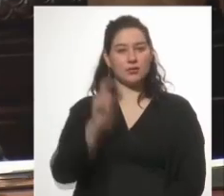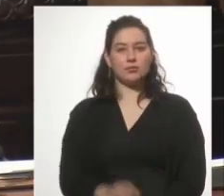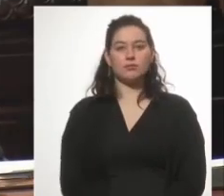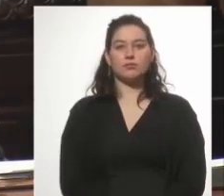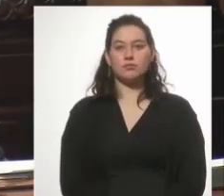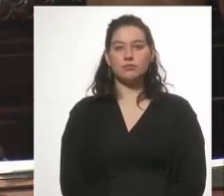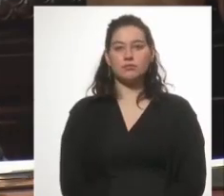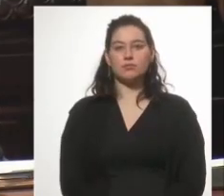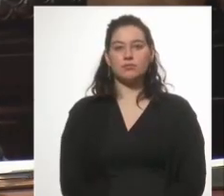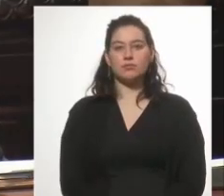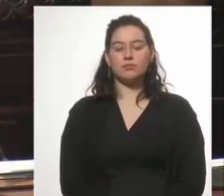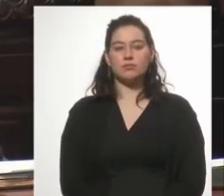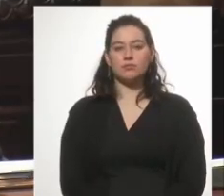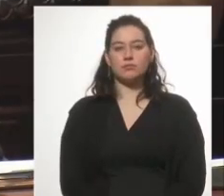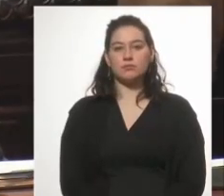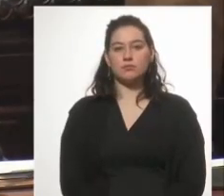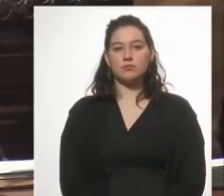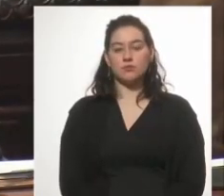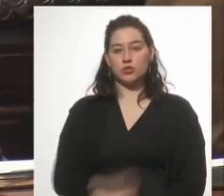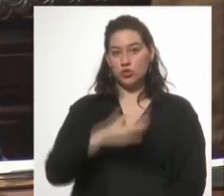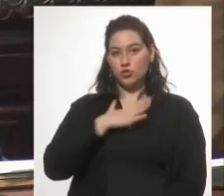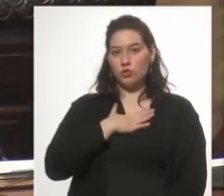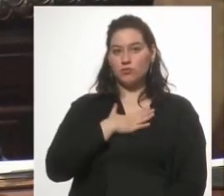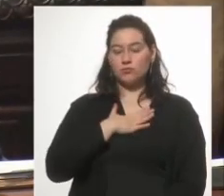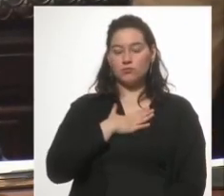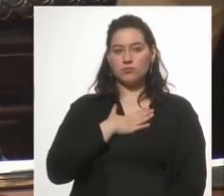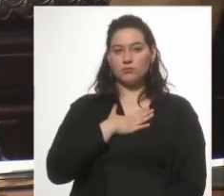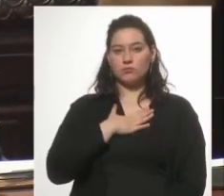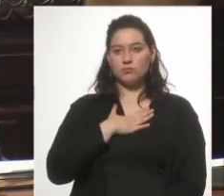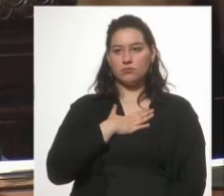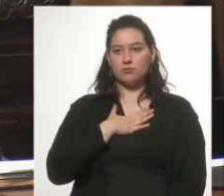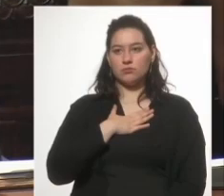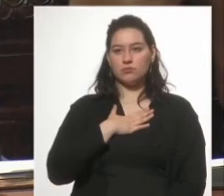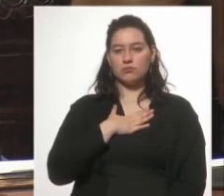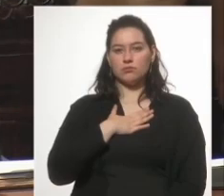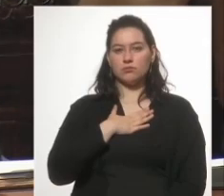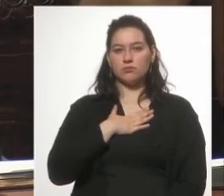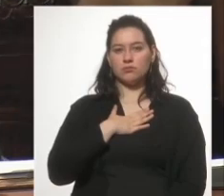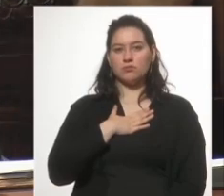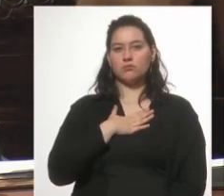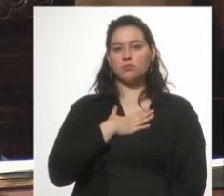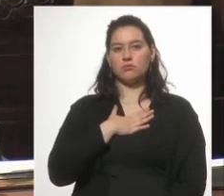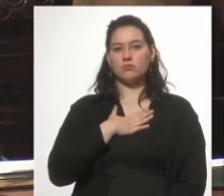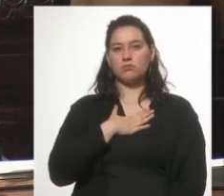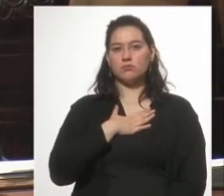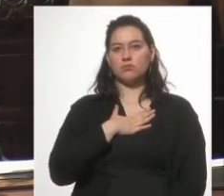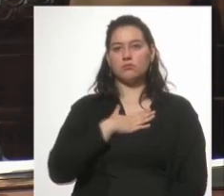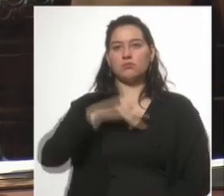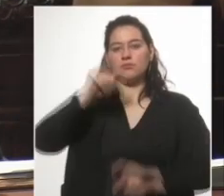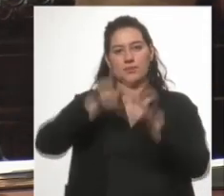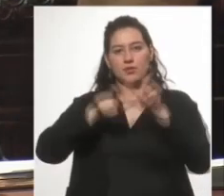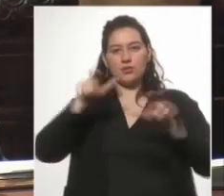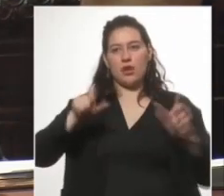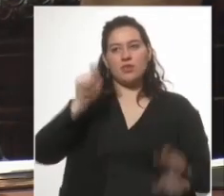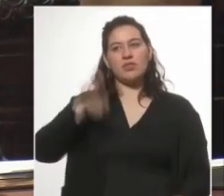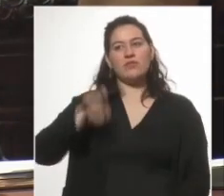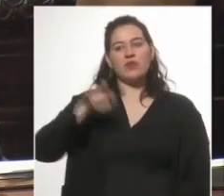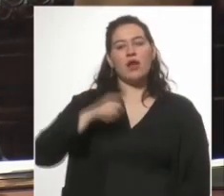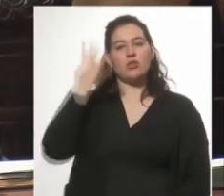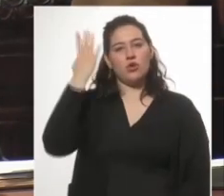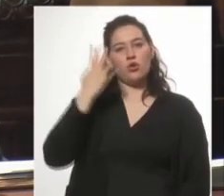Es claro que tanto yo como los integrantes del Tribunal de